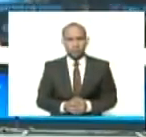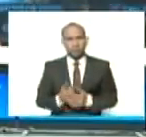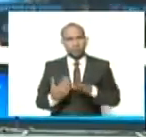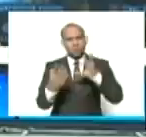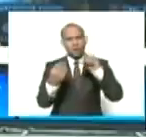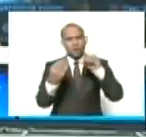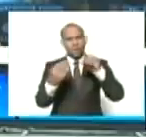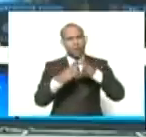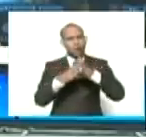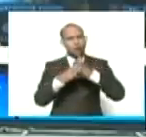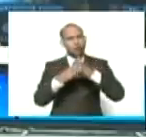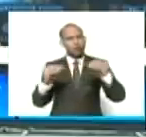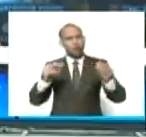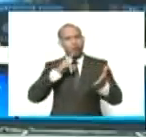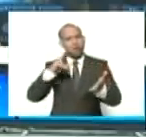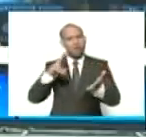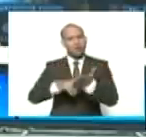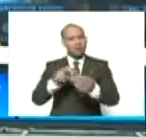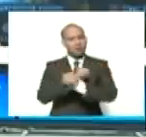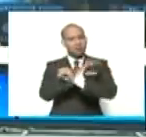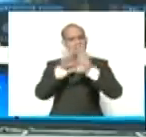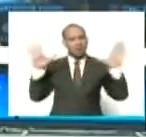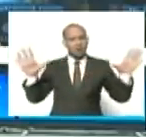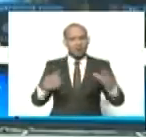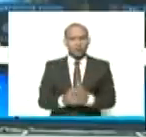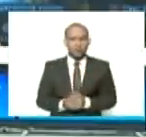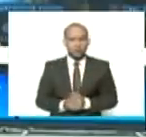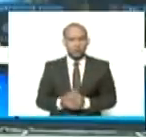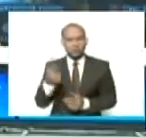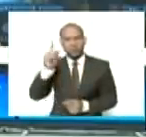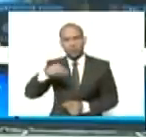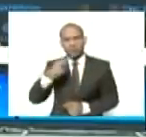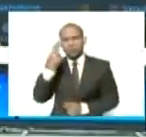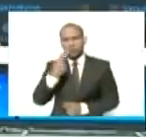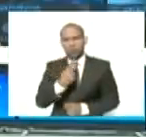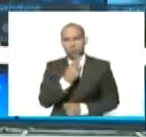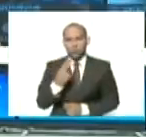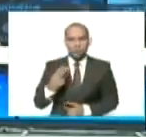hablar con toda la verdad y la claridad, y el compromiso.